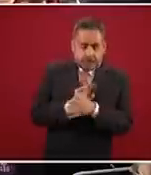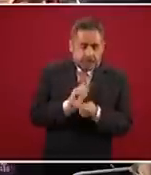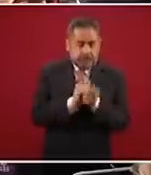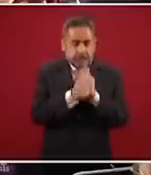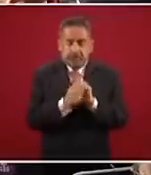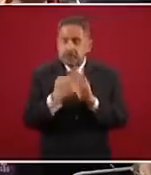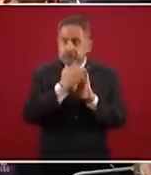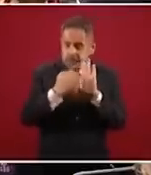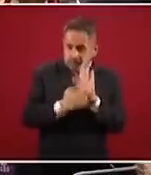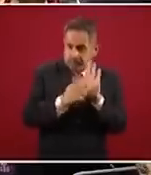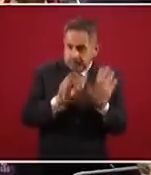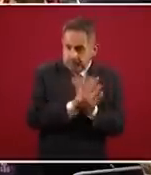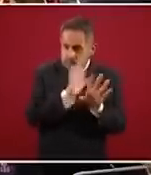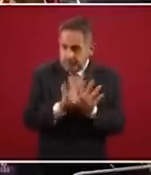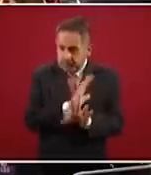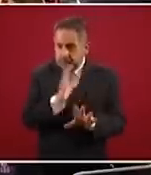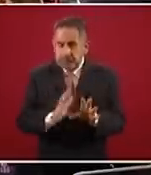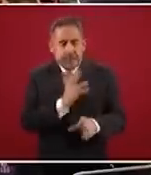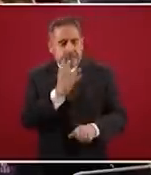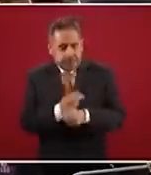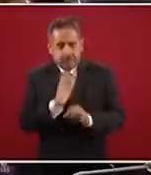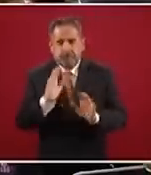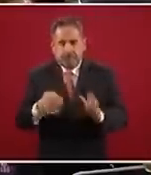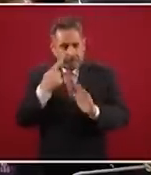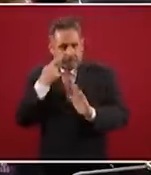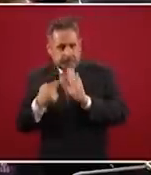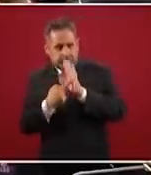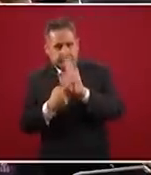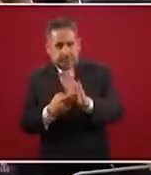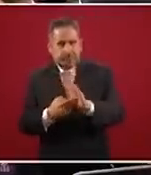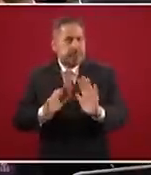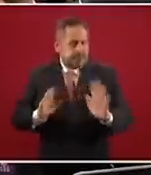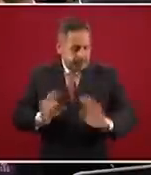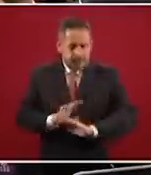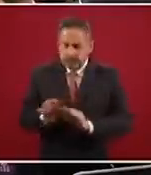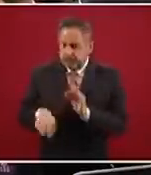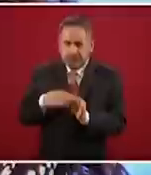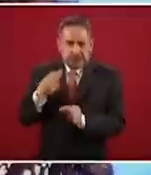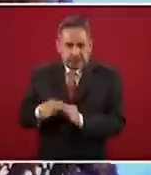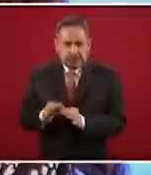sus estatutos, como lo vimos en la presentación anterior,